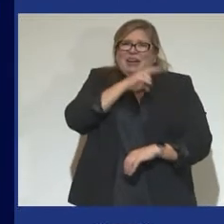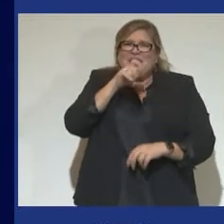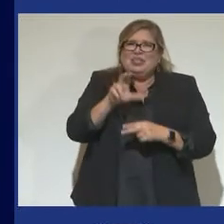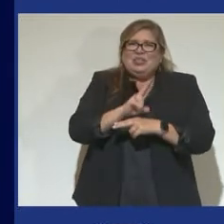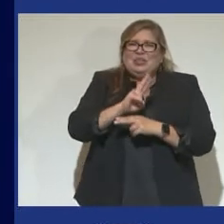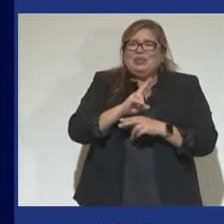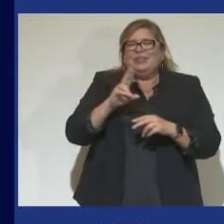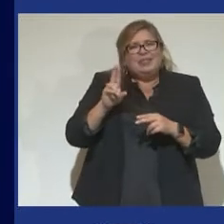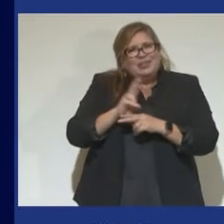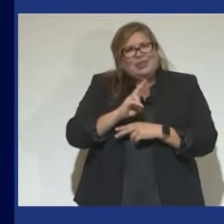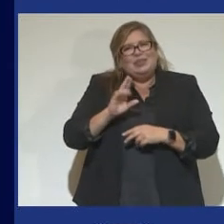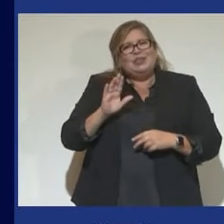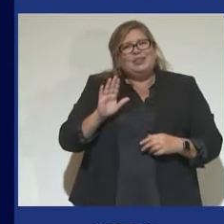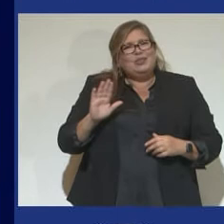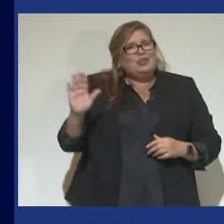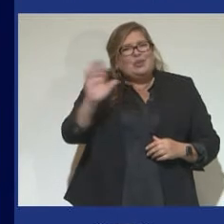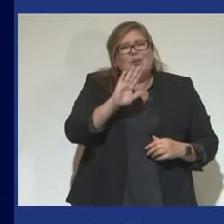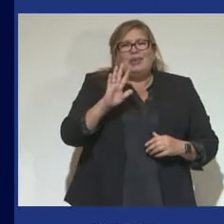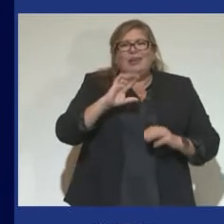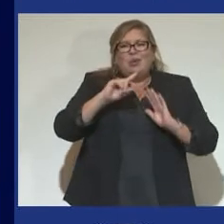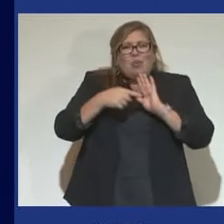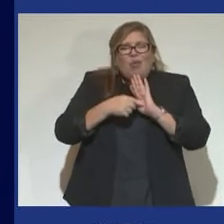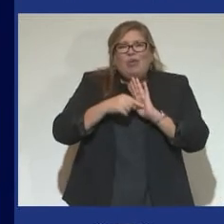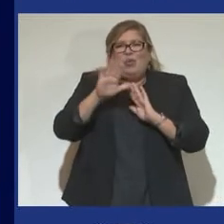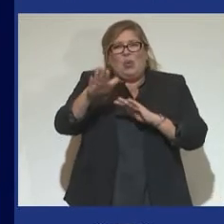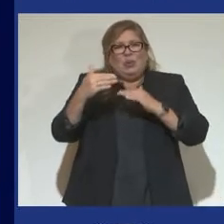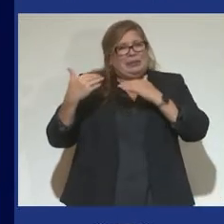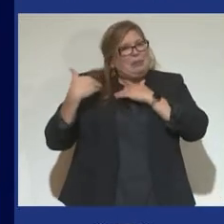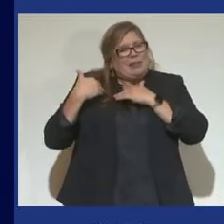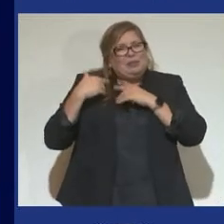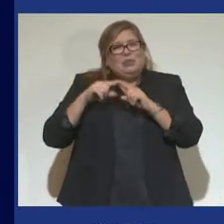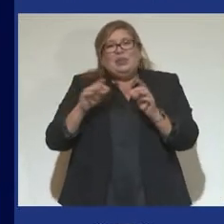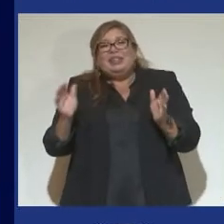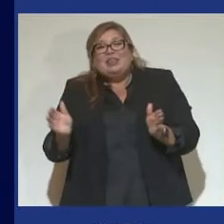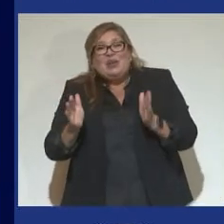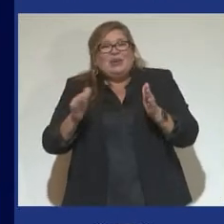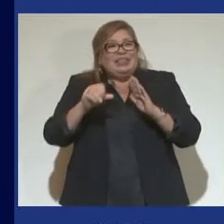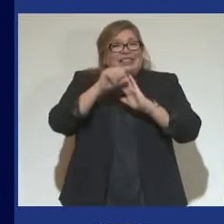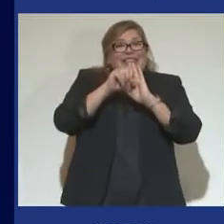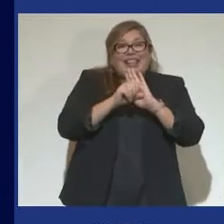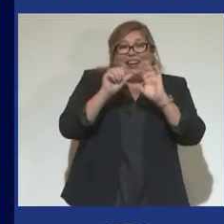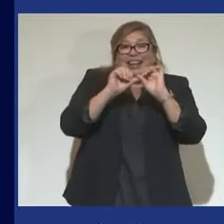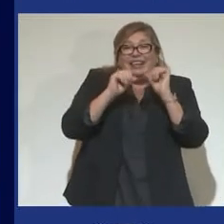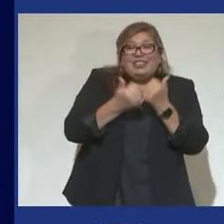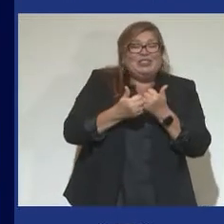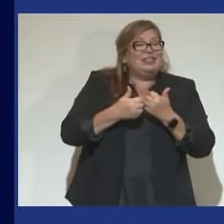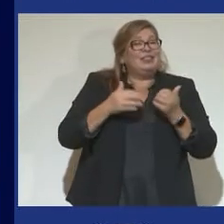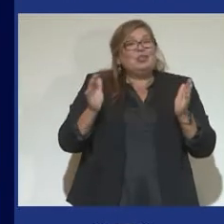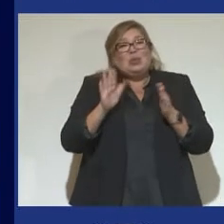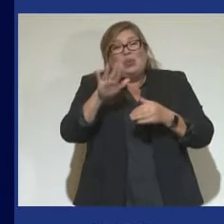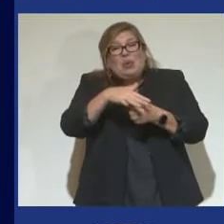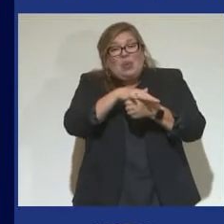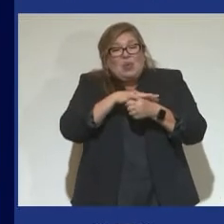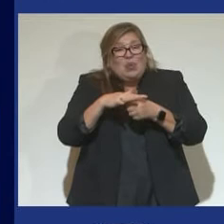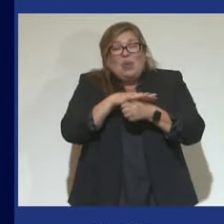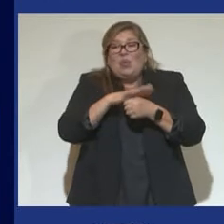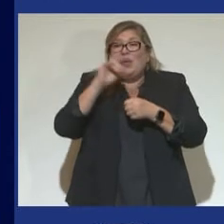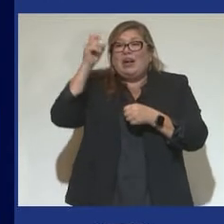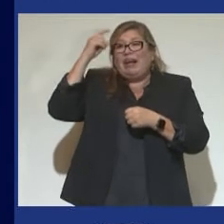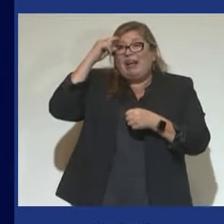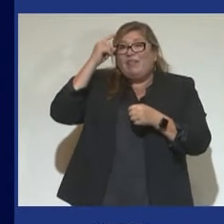el poder emergencia tenemos que ejercitar el papel y responsabilidad de alentar a la agencia a las agencias del estado y